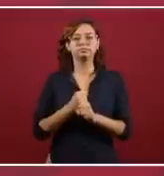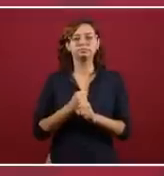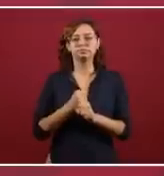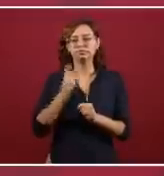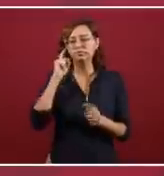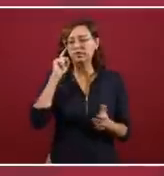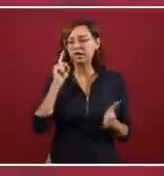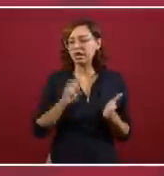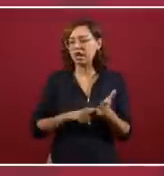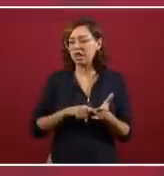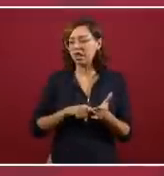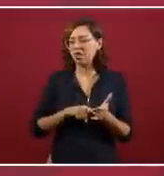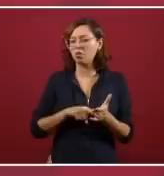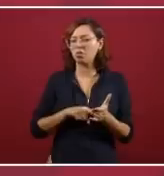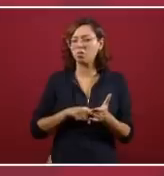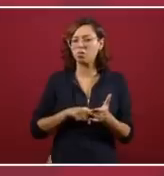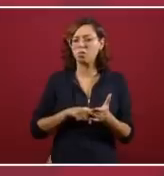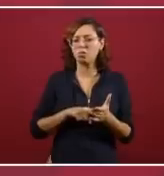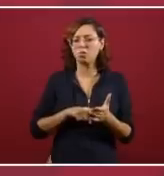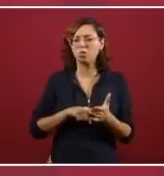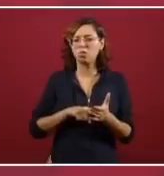creo que fue